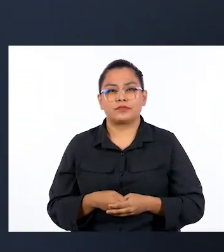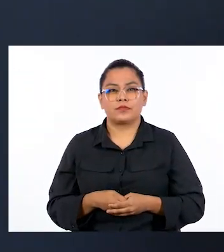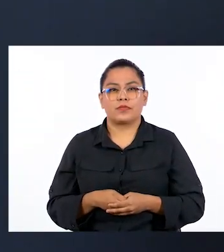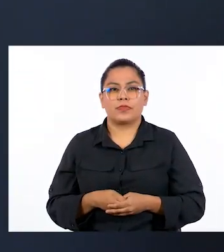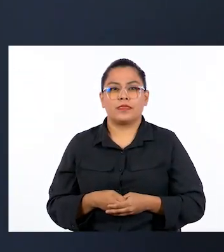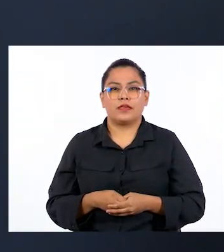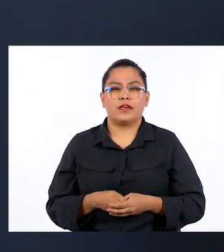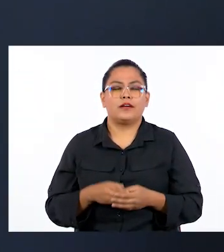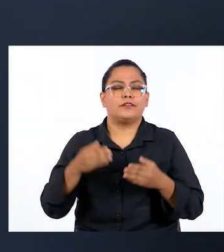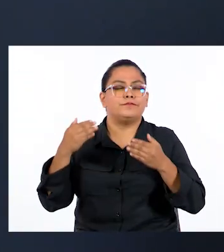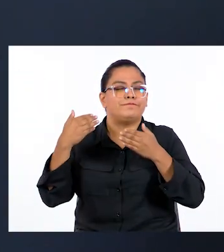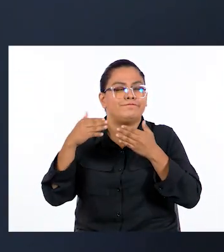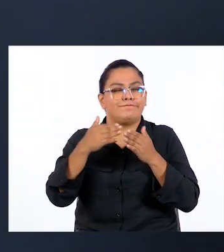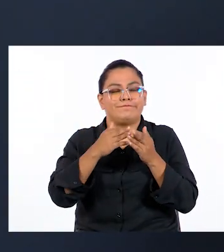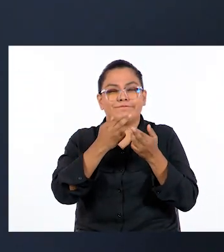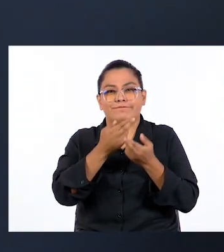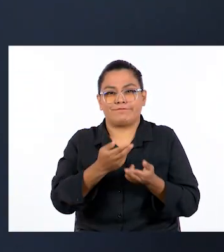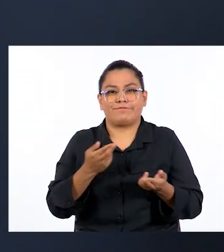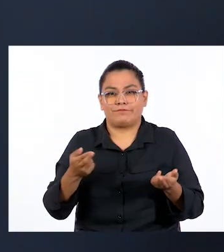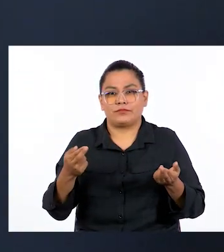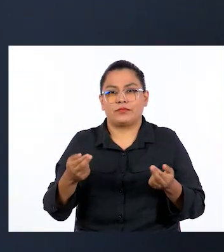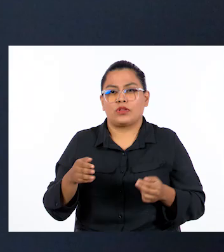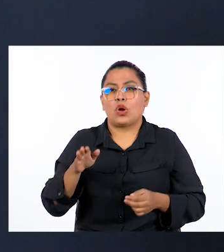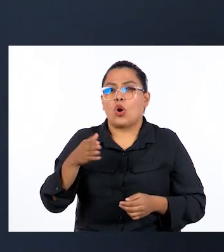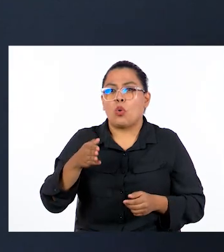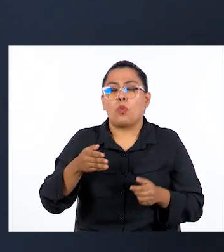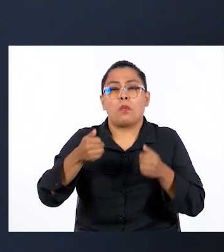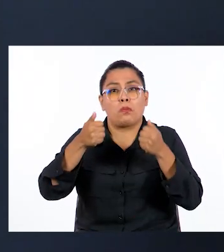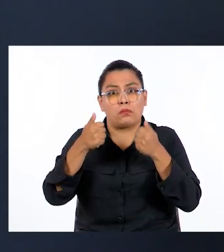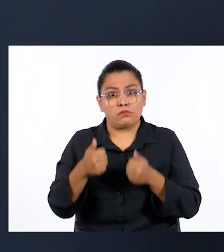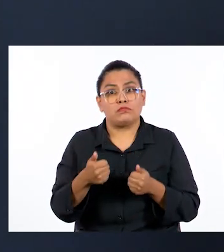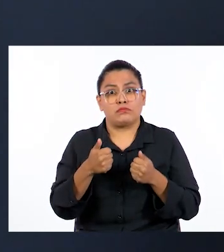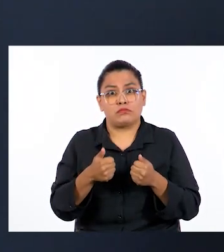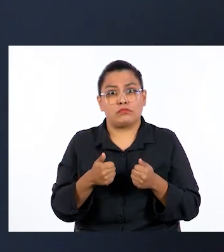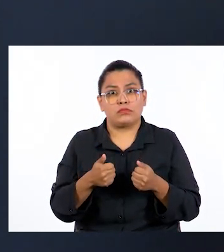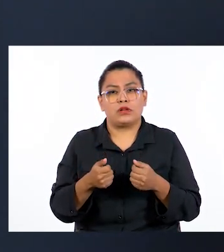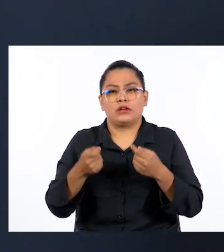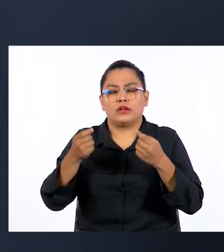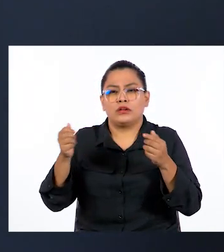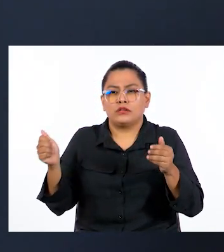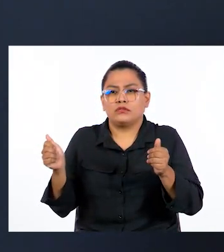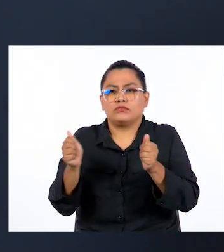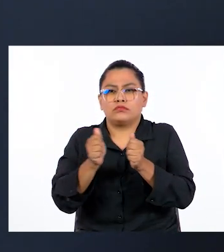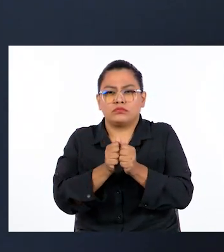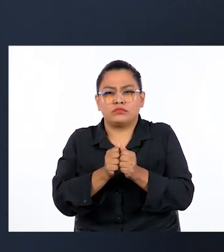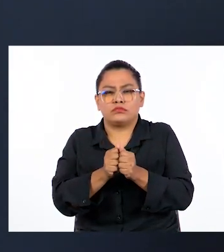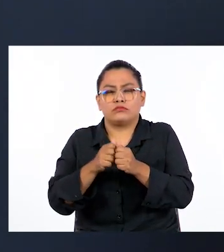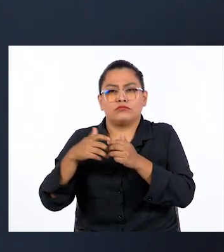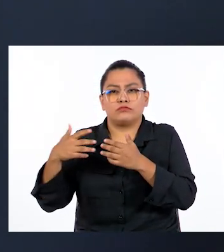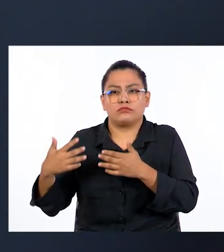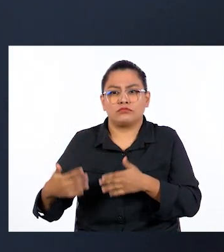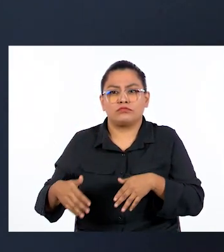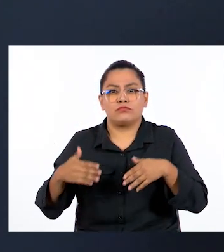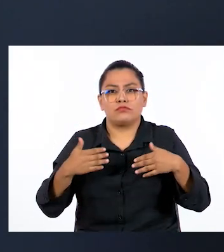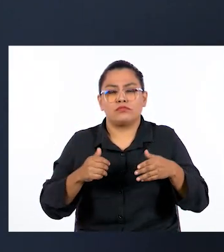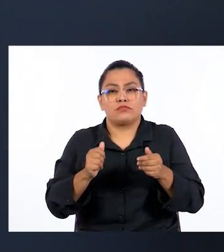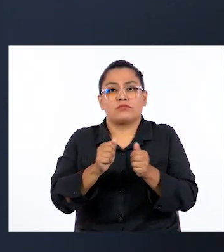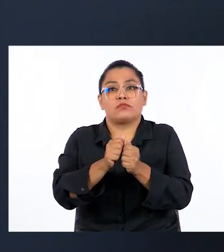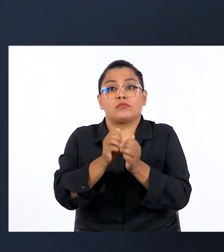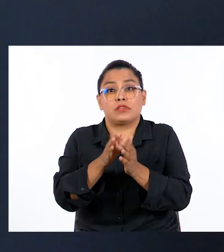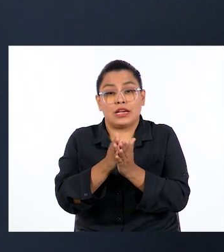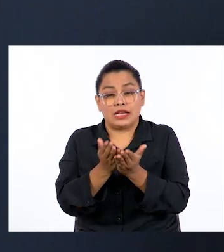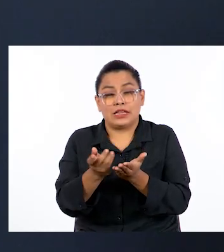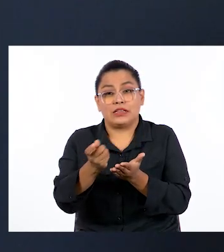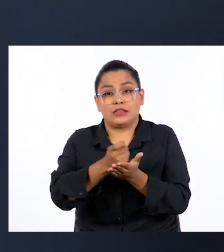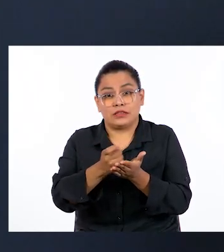Hay una variedad de recursos que resultan muy útiles a la hora de darle seguimiento a las actividades del libro de texto. Nuestra